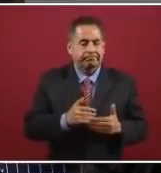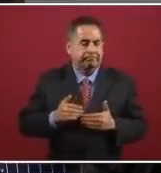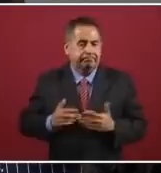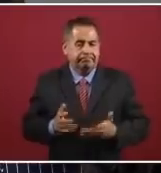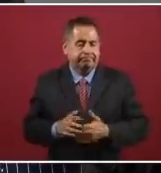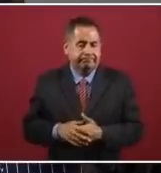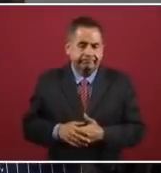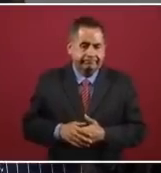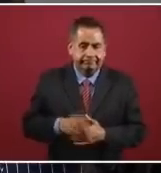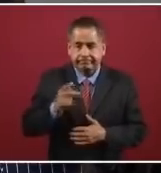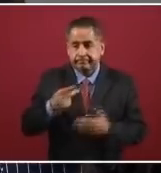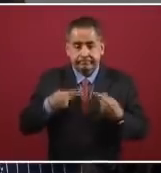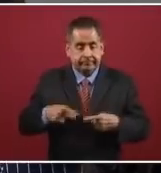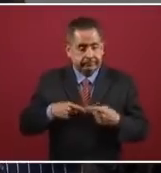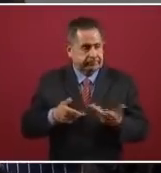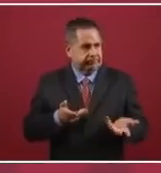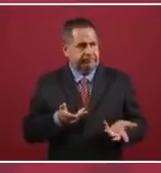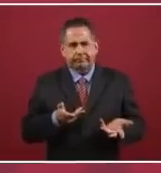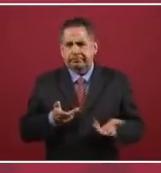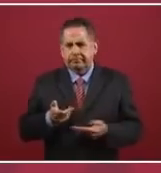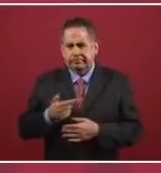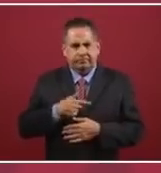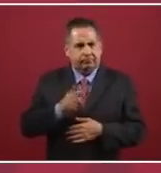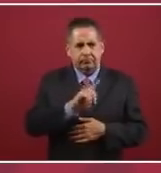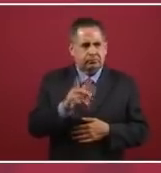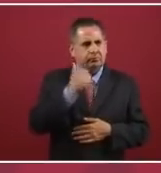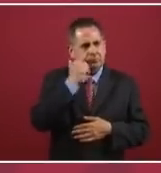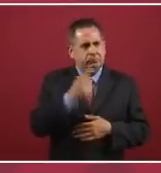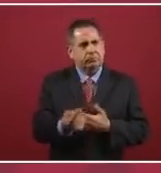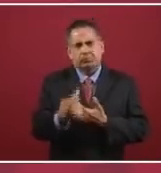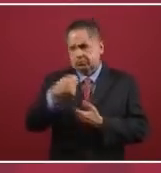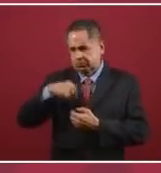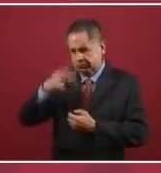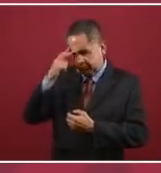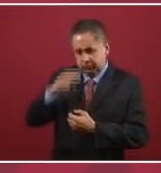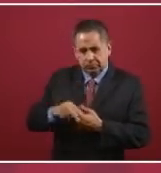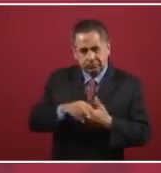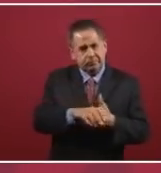Y entonces la gente dice, no, queremos seguir siendo mexicanos.